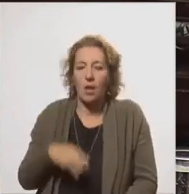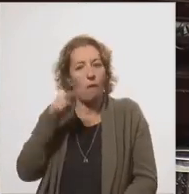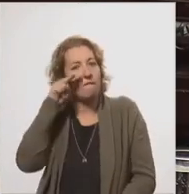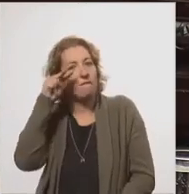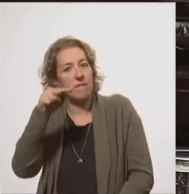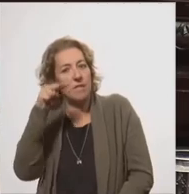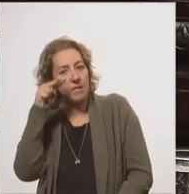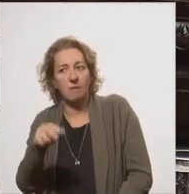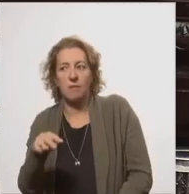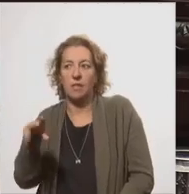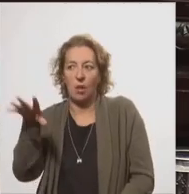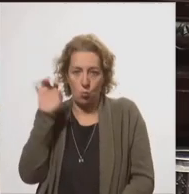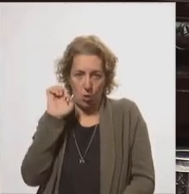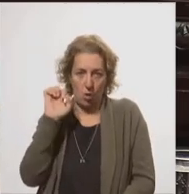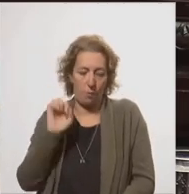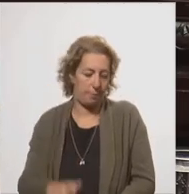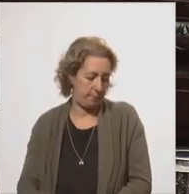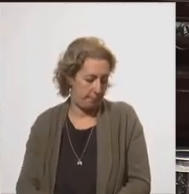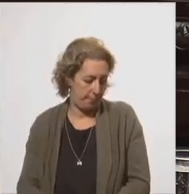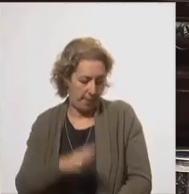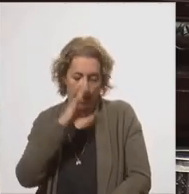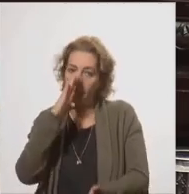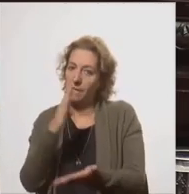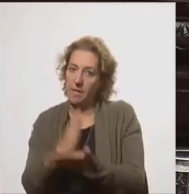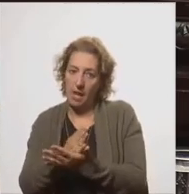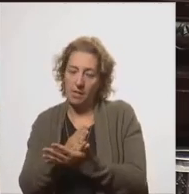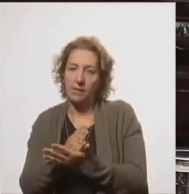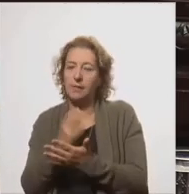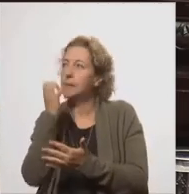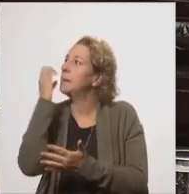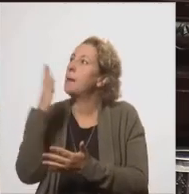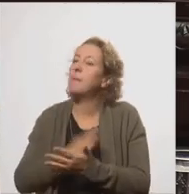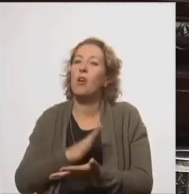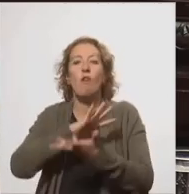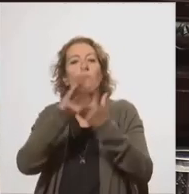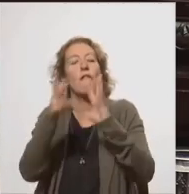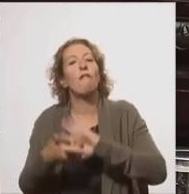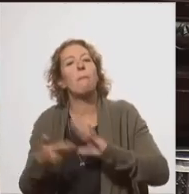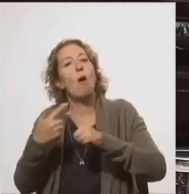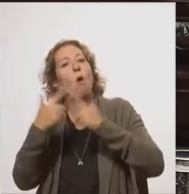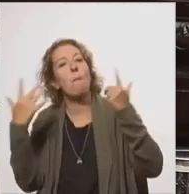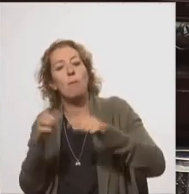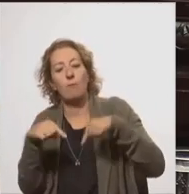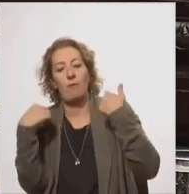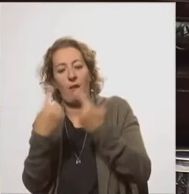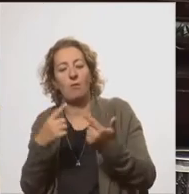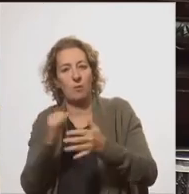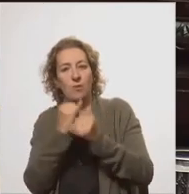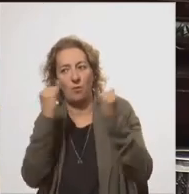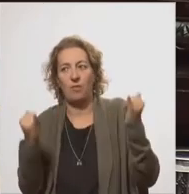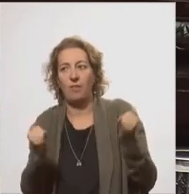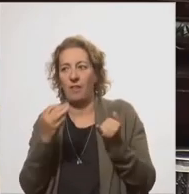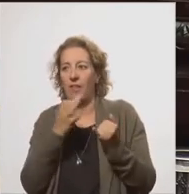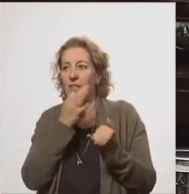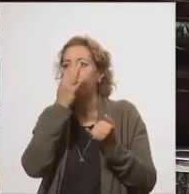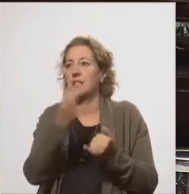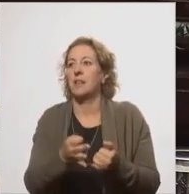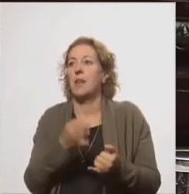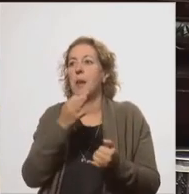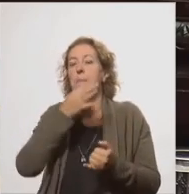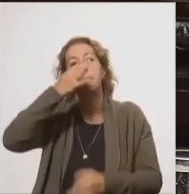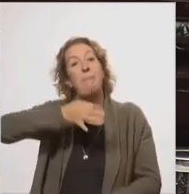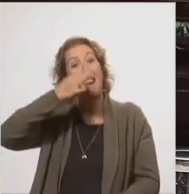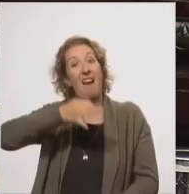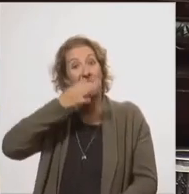y escuchado. Finalmente, la mejor manera de conmemorar nuestro día es traer a sala palabras de la